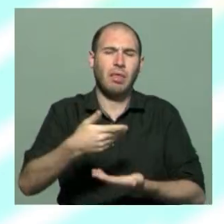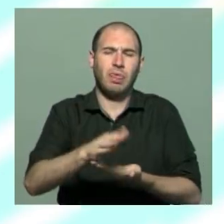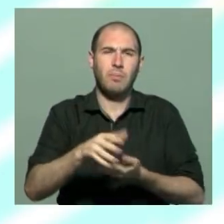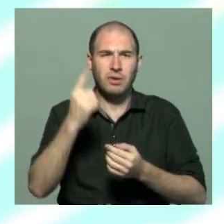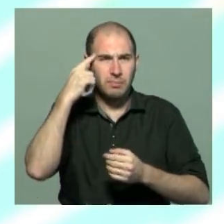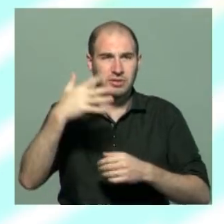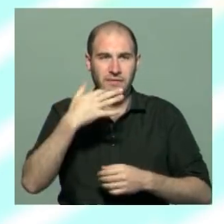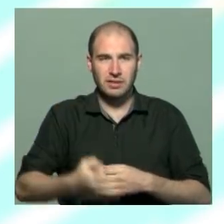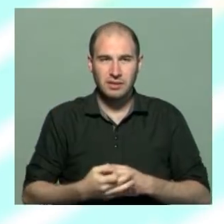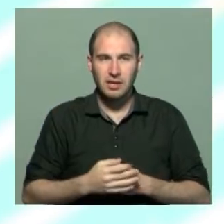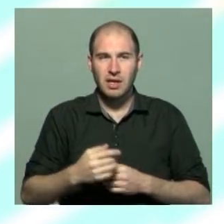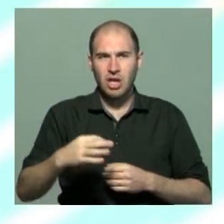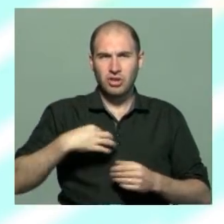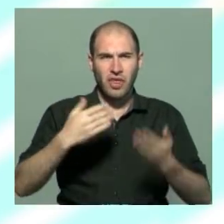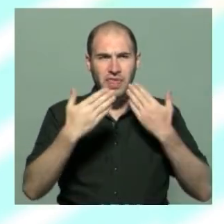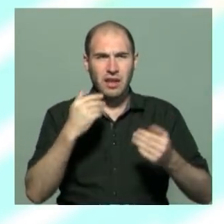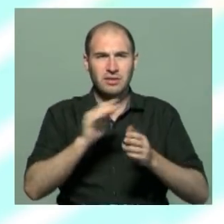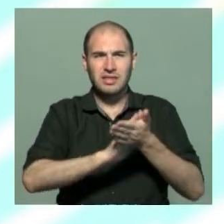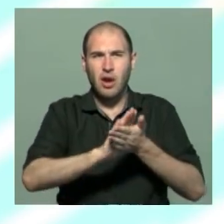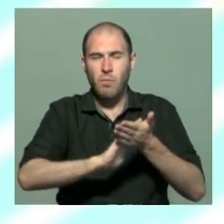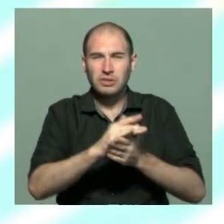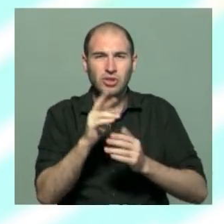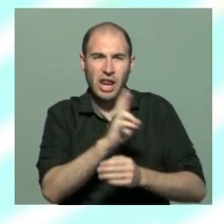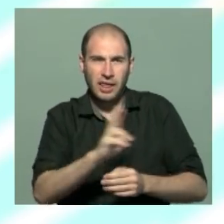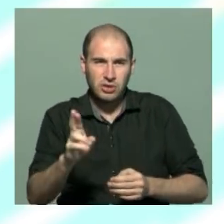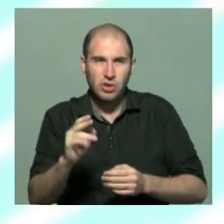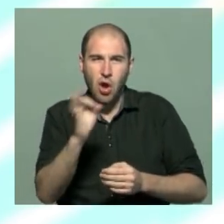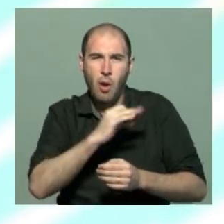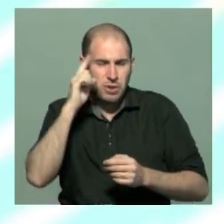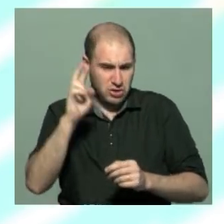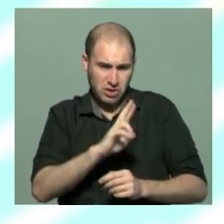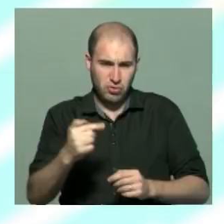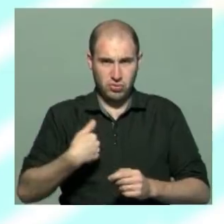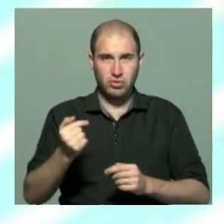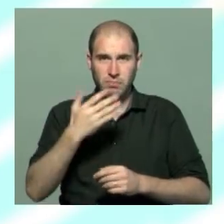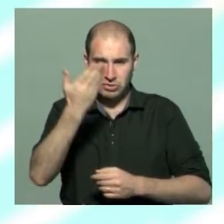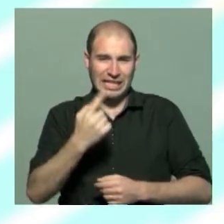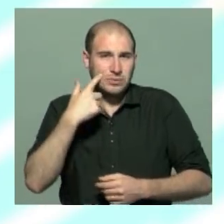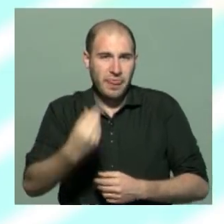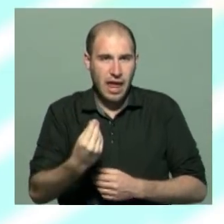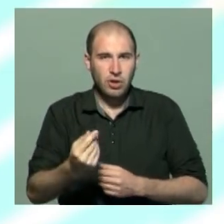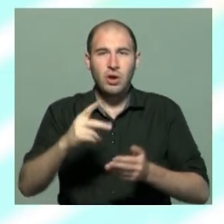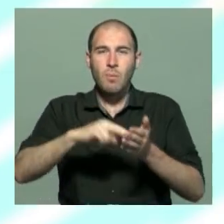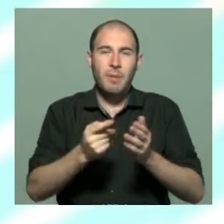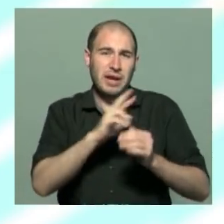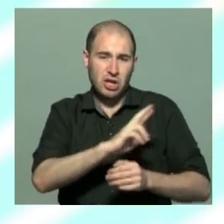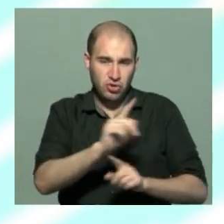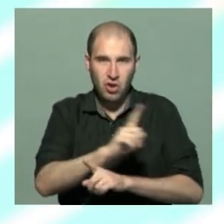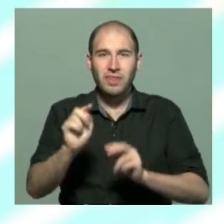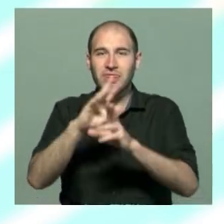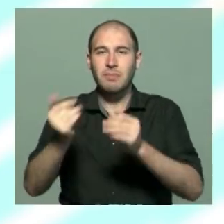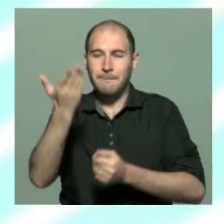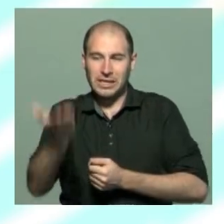ser creyente. ¿En qué parte de mi diálogo apelo al argumento religioso? No opino por religioso, opino por ciudadano. No es un problema religioso, es una